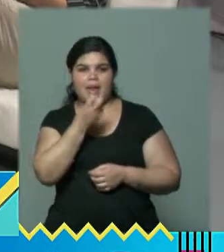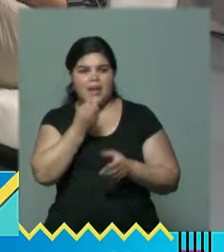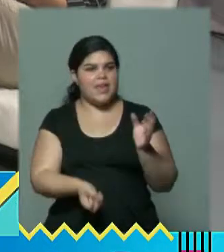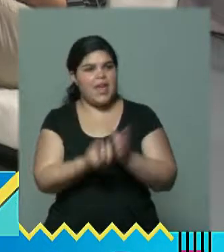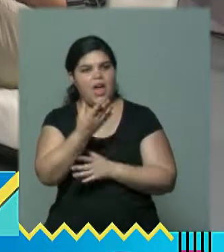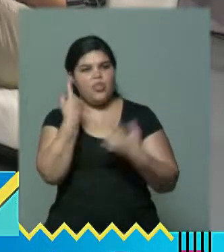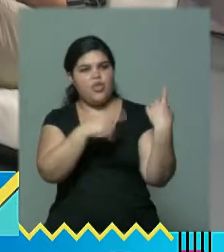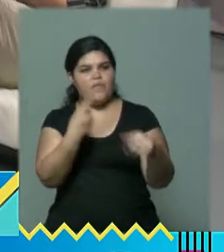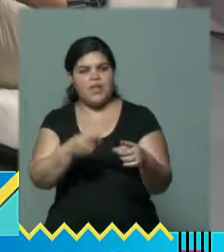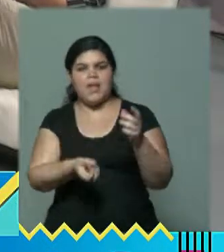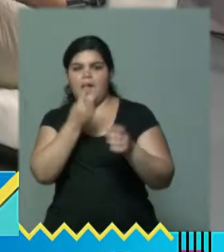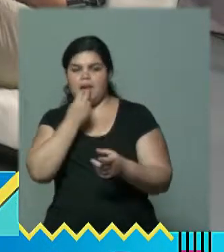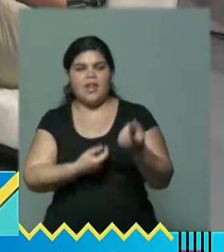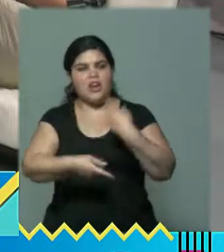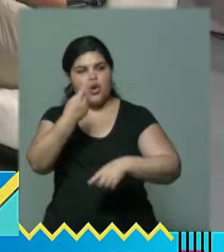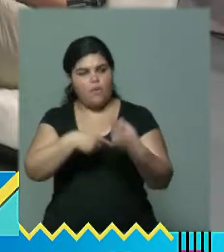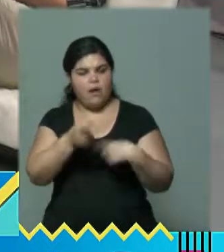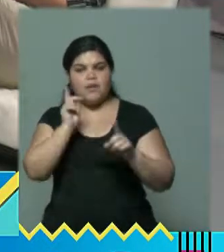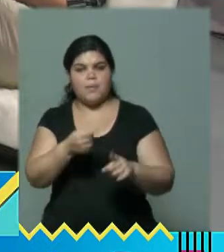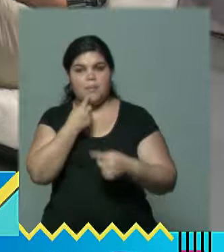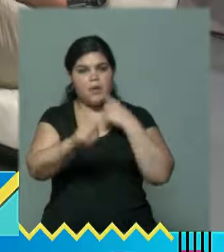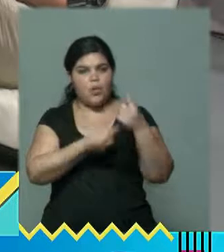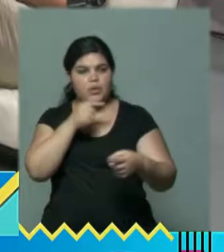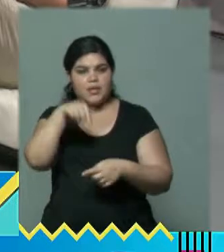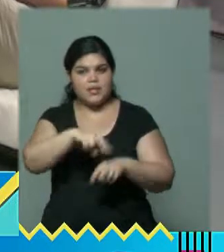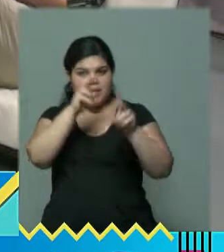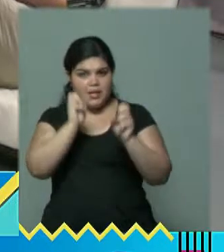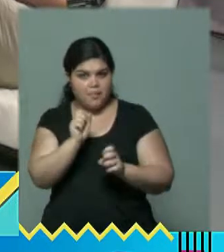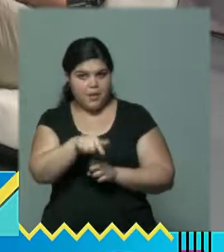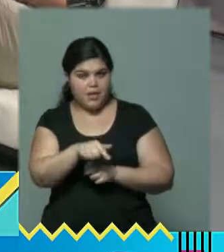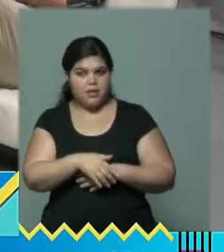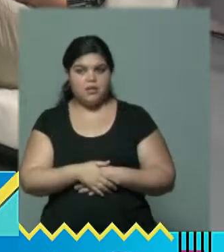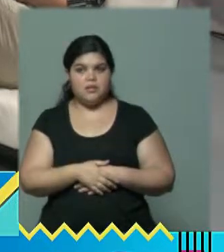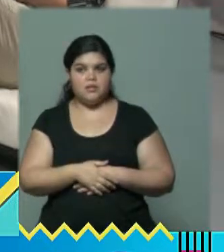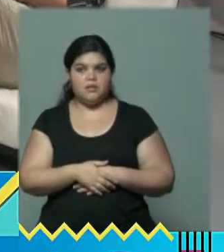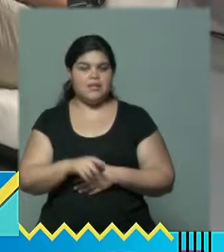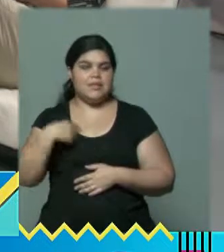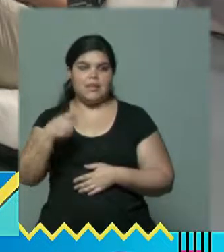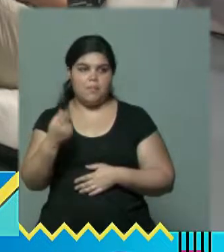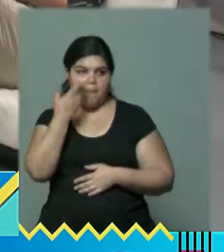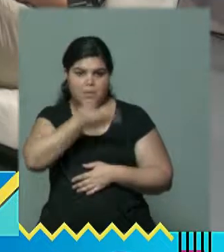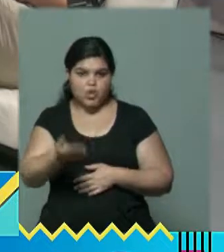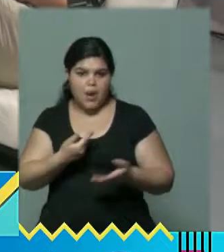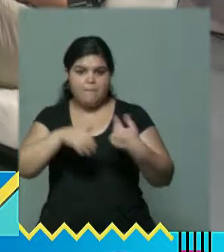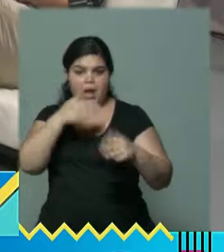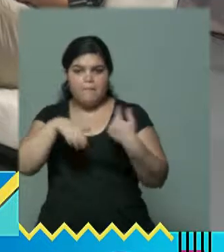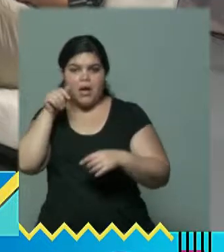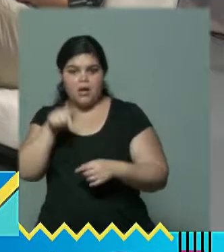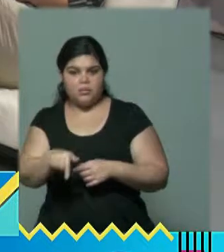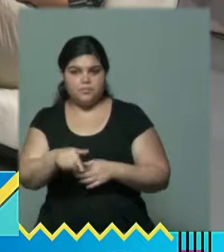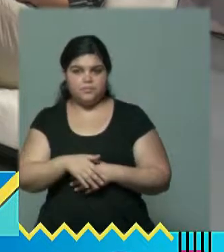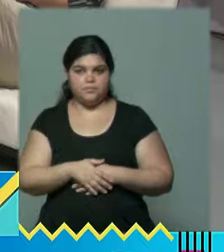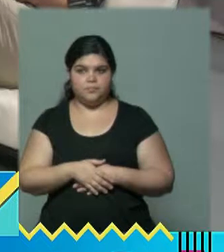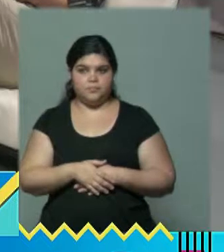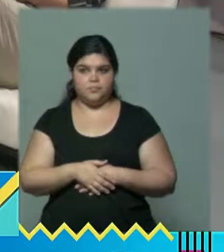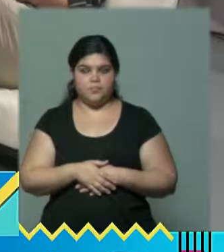energía renovable, bueno, inclusive también preguntarte acerca de este fenómeno que se está dando, de que cada vez más usuarios apuestan, quienes pueden,